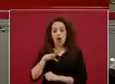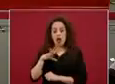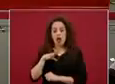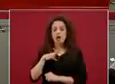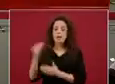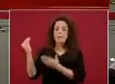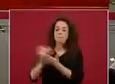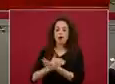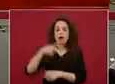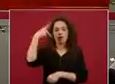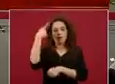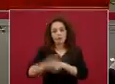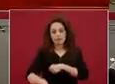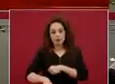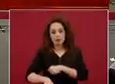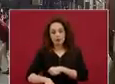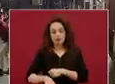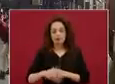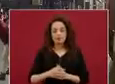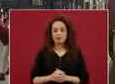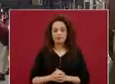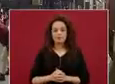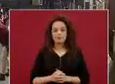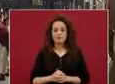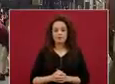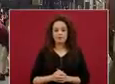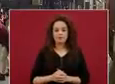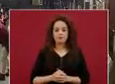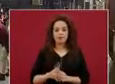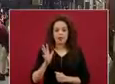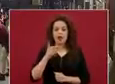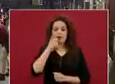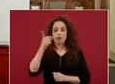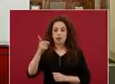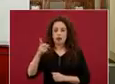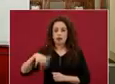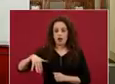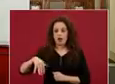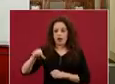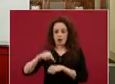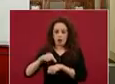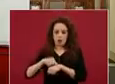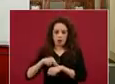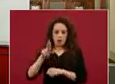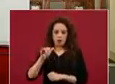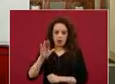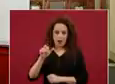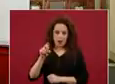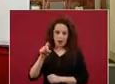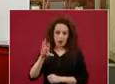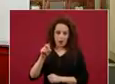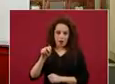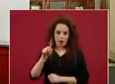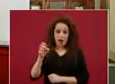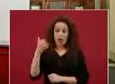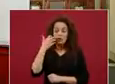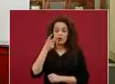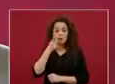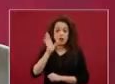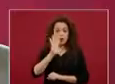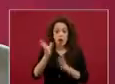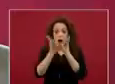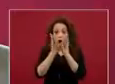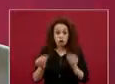riesgo menor, como ya enfatizó el doctor Ricardo Cordés. Esto no quiere decir riesgo nulo, siempre hay riesgo en la medida en